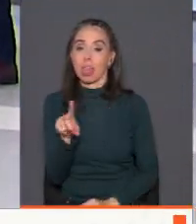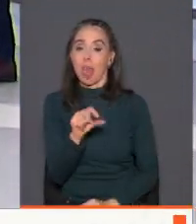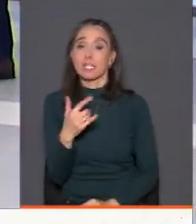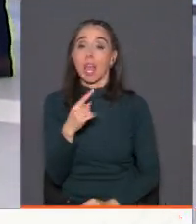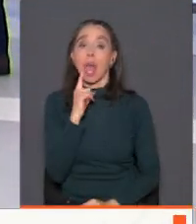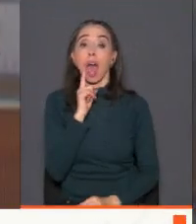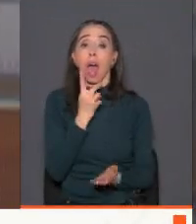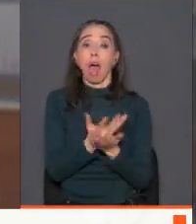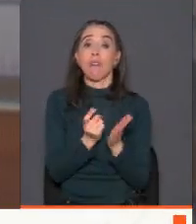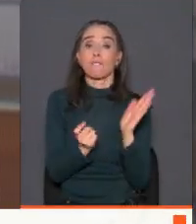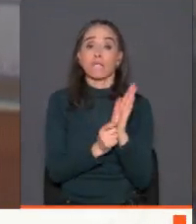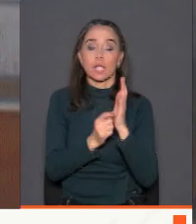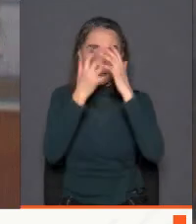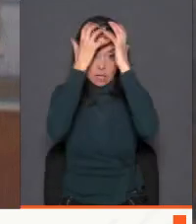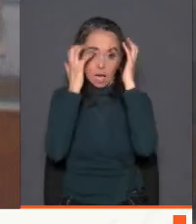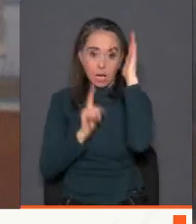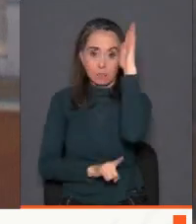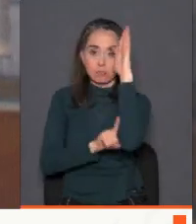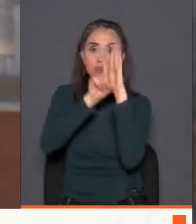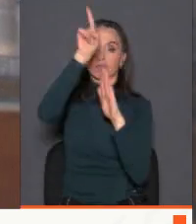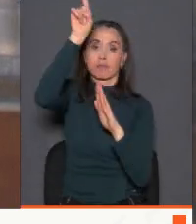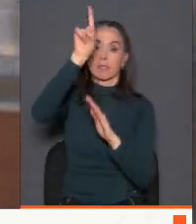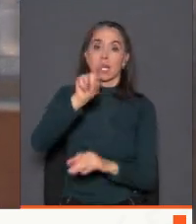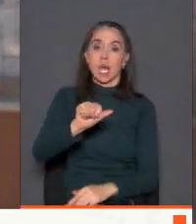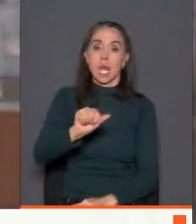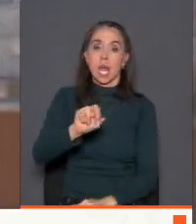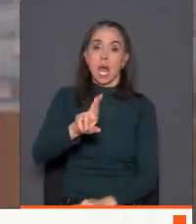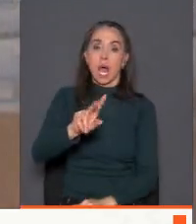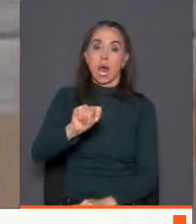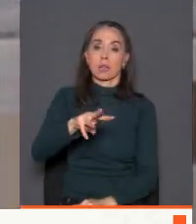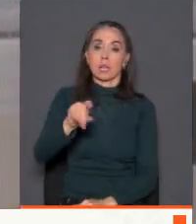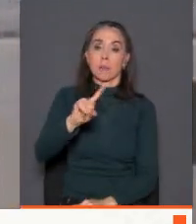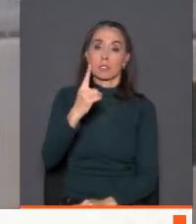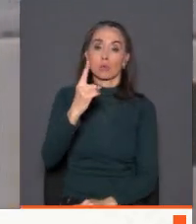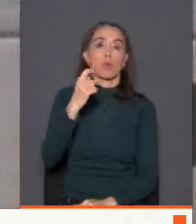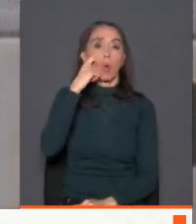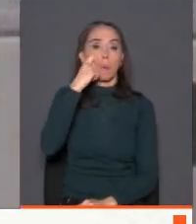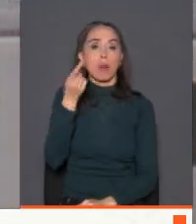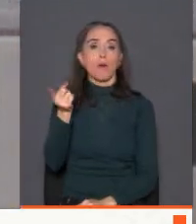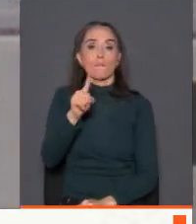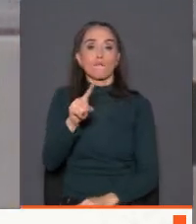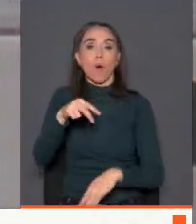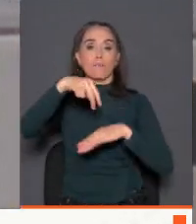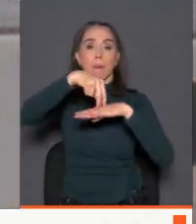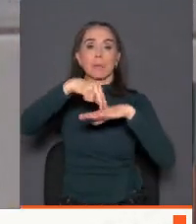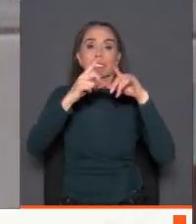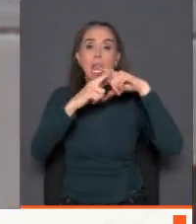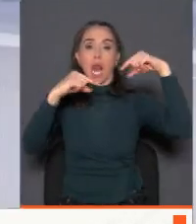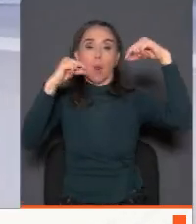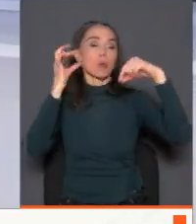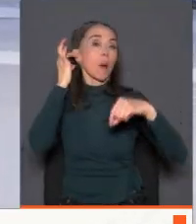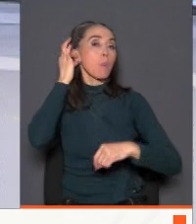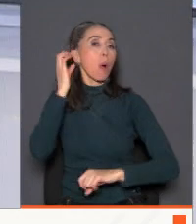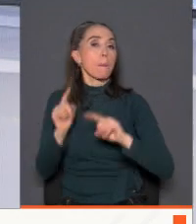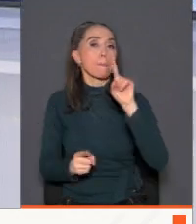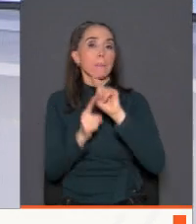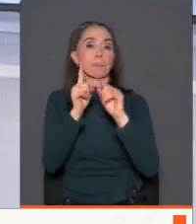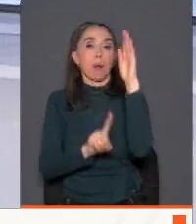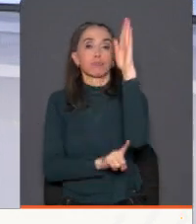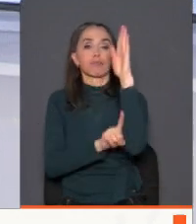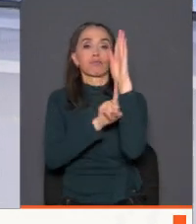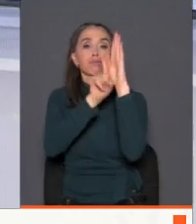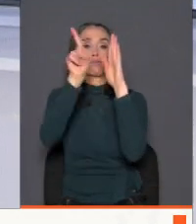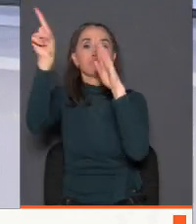fecha la misión Artemis 1, que va a volver a poner al ser humano en la Luna y que además va a traer a una mujer por primera vez en la historia a la